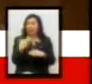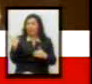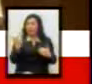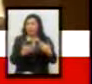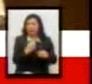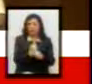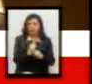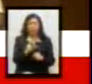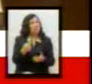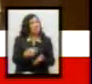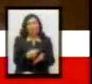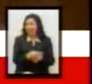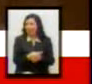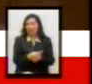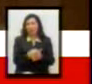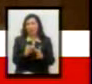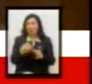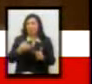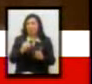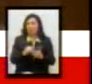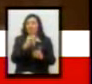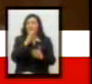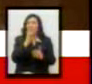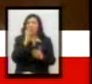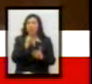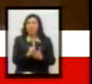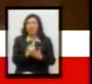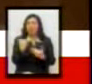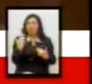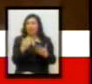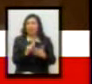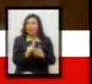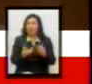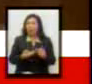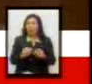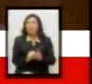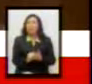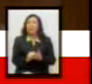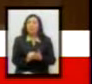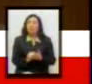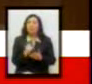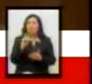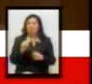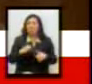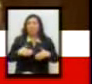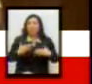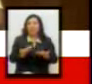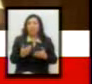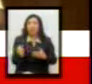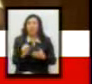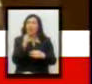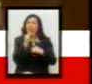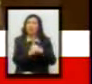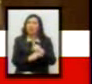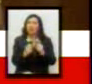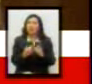del trabajo no remunerado, especialmente de las mujeres, esa contribución en la economía, y poder modificar el Sistema